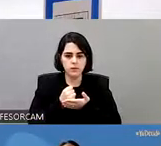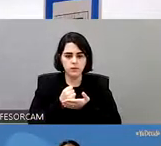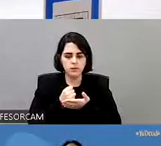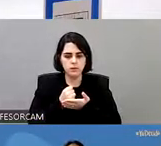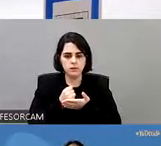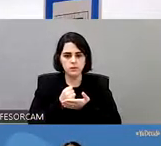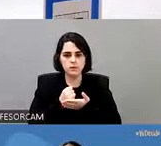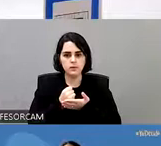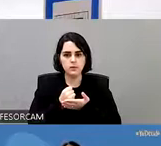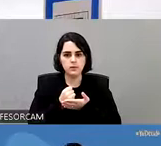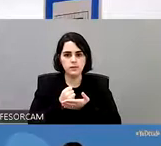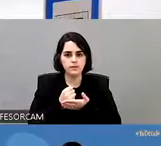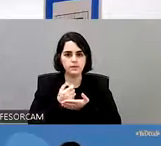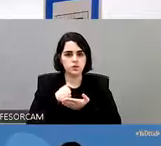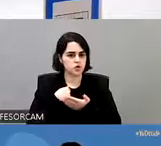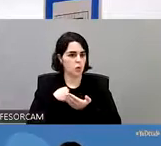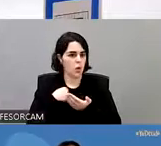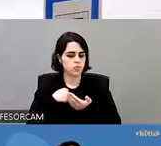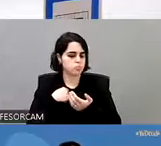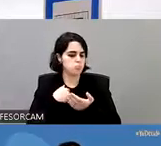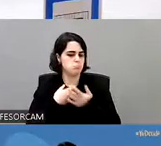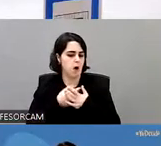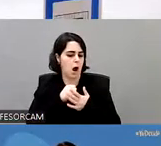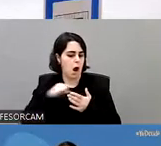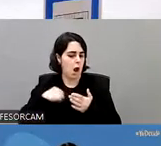perfectamente. Puedo manejarme perfectamente.